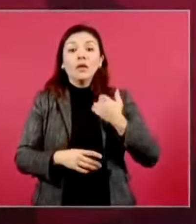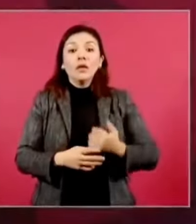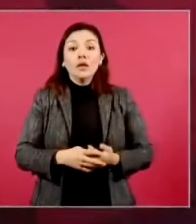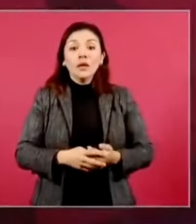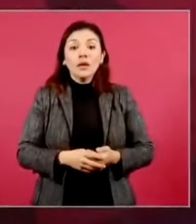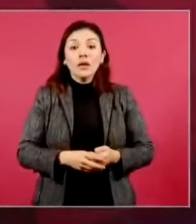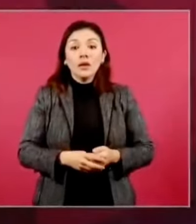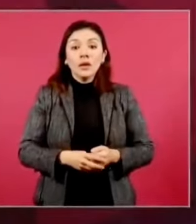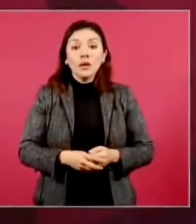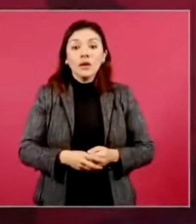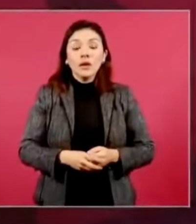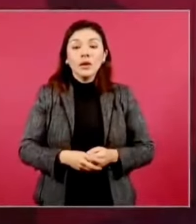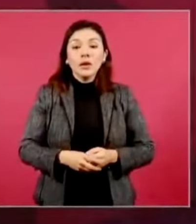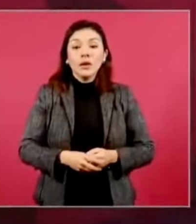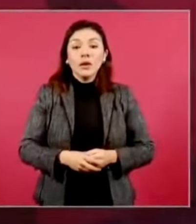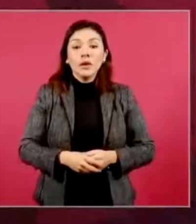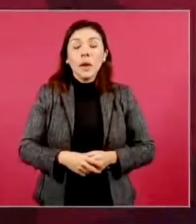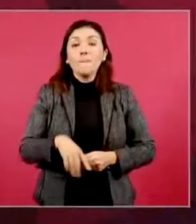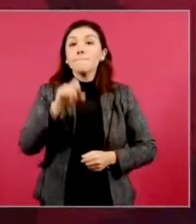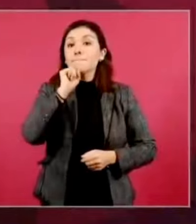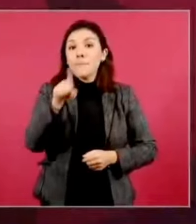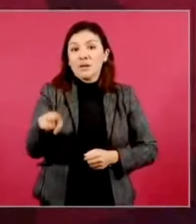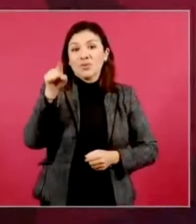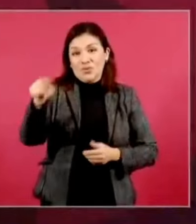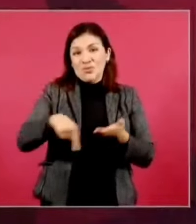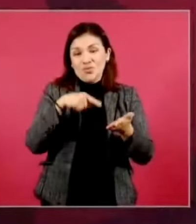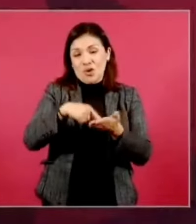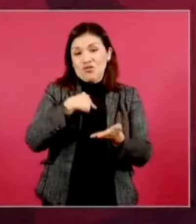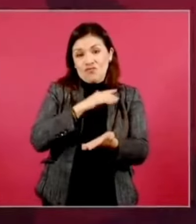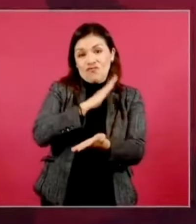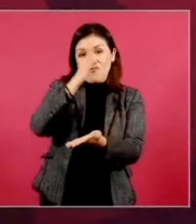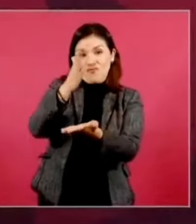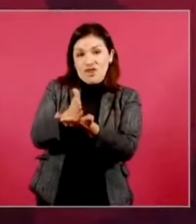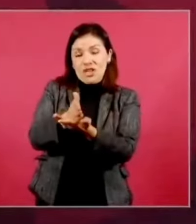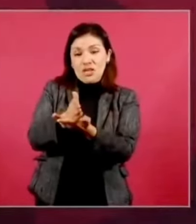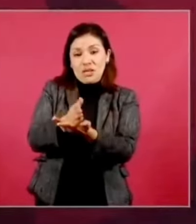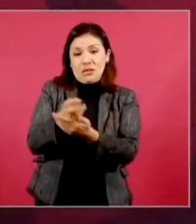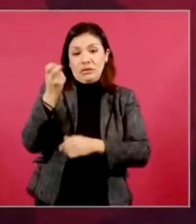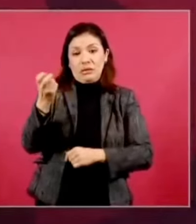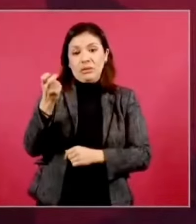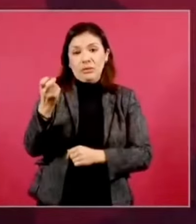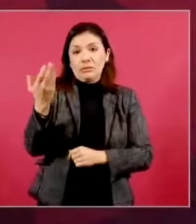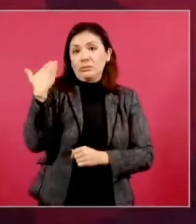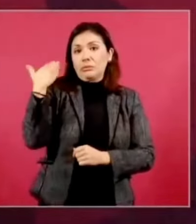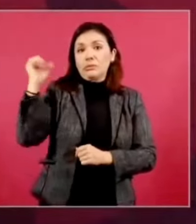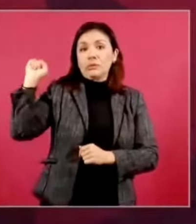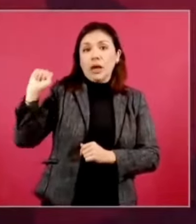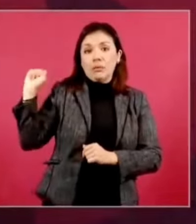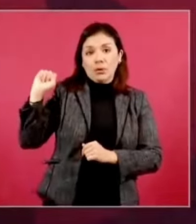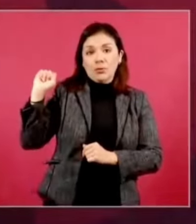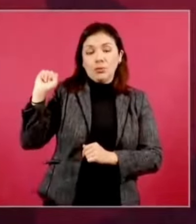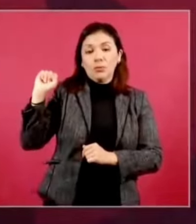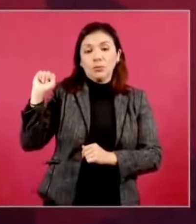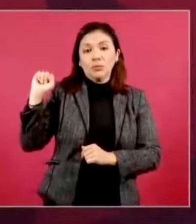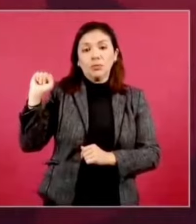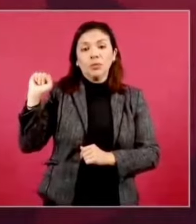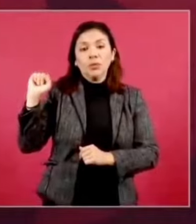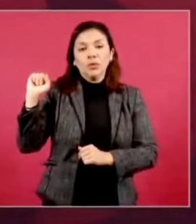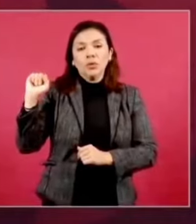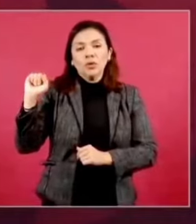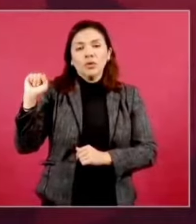Es en esa región a la que fui el sábado.